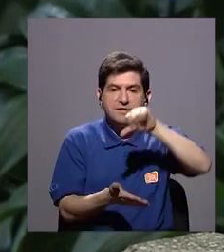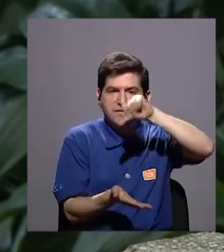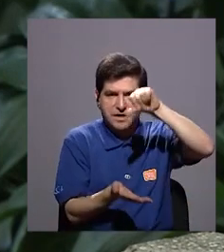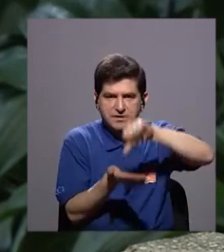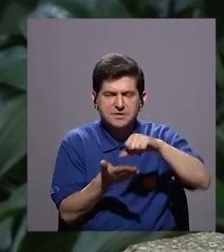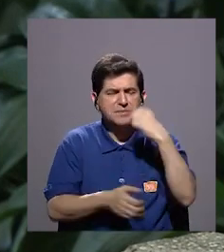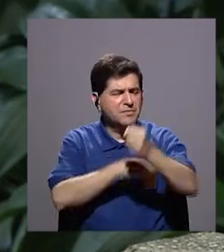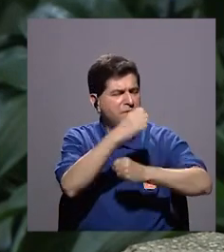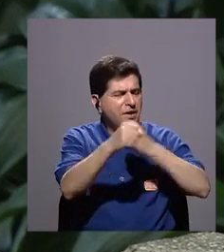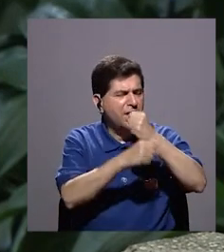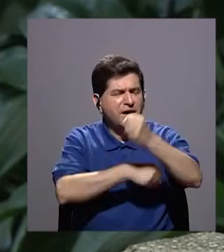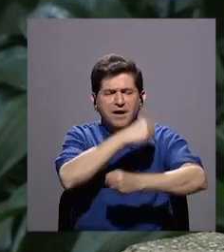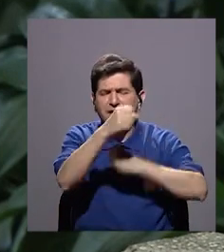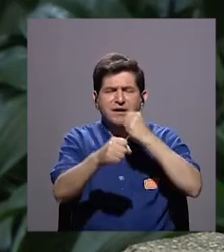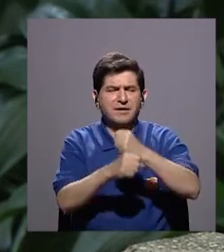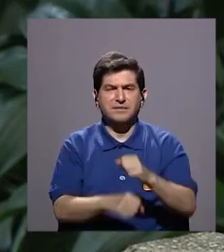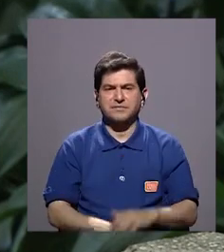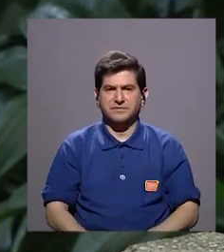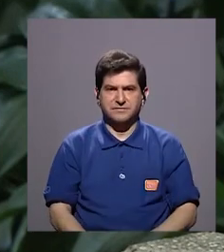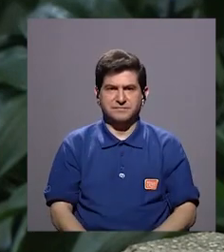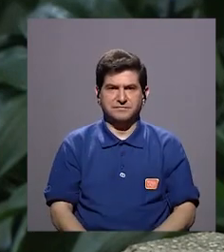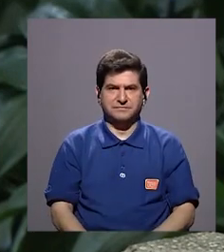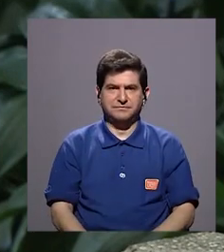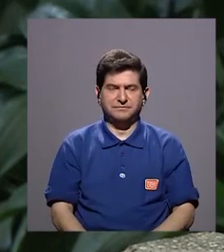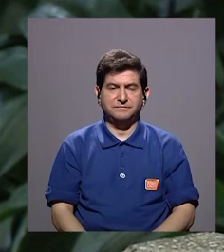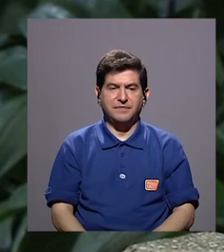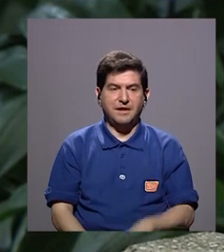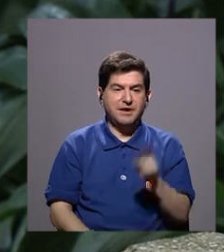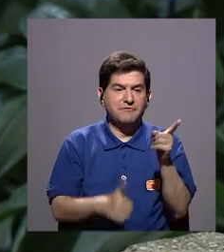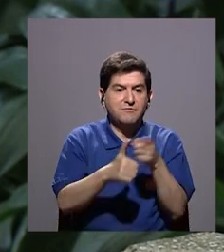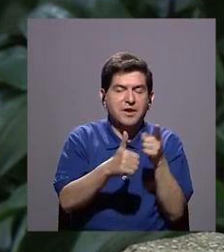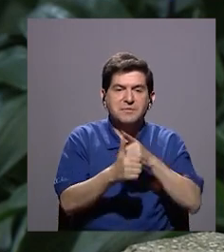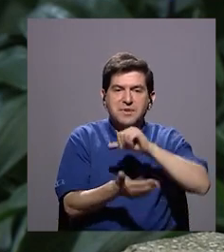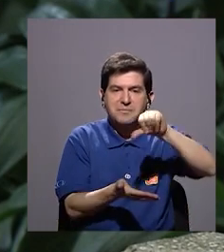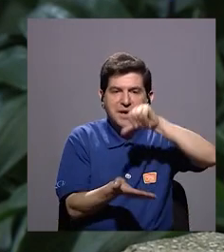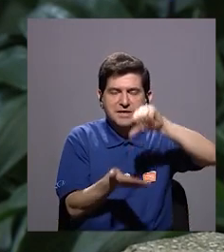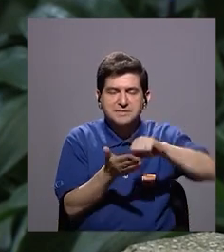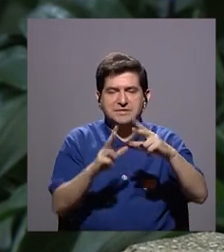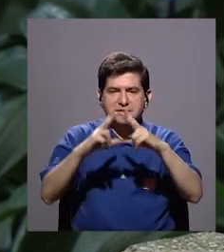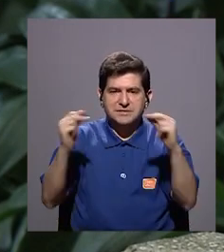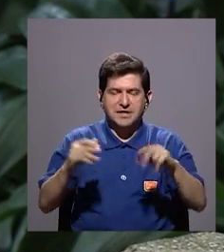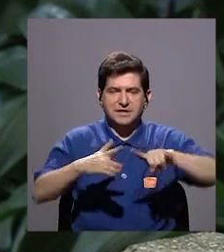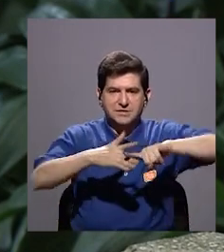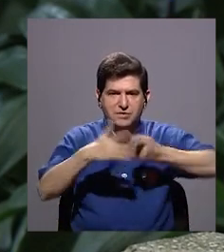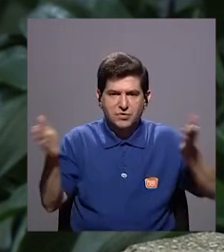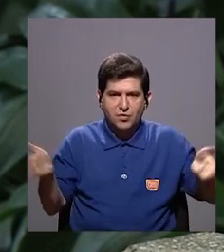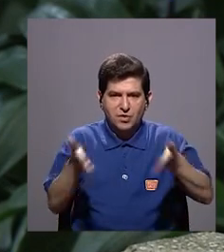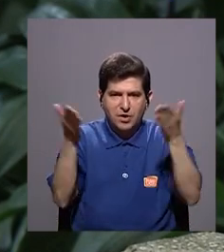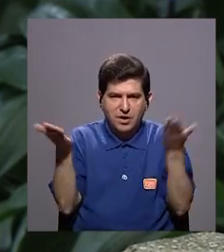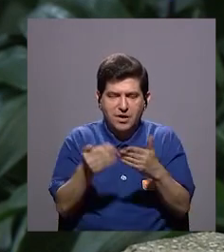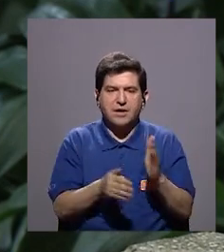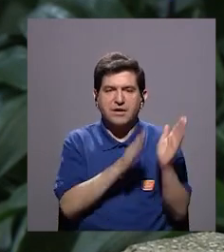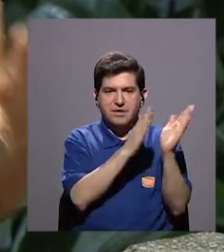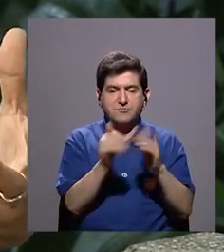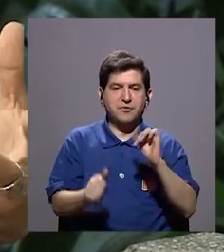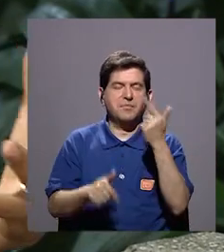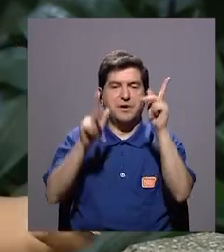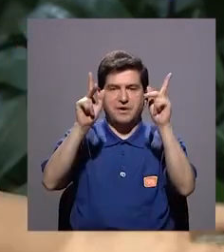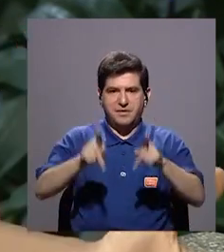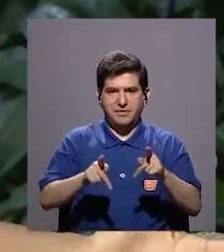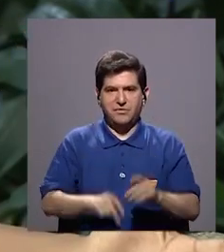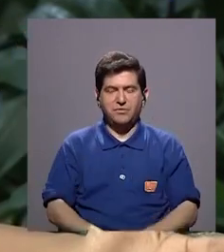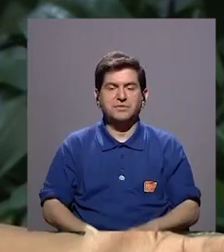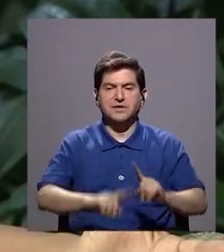de ese centro por muchos años. Fue algo que fue como el primer centro de Nicaragua que empezó a promover y a formar a